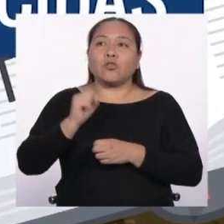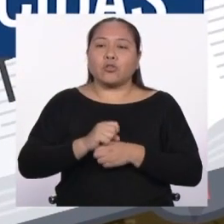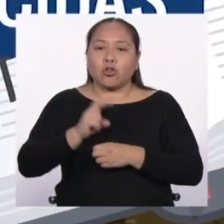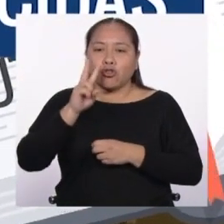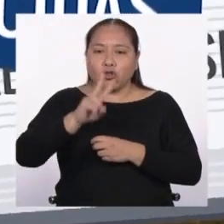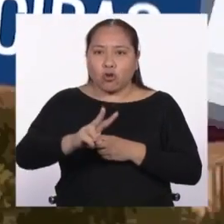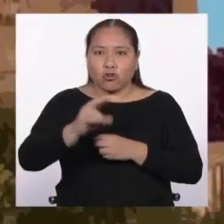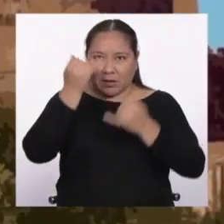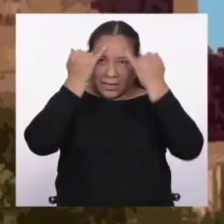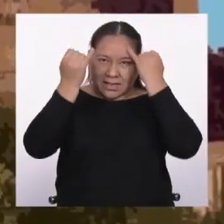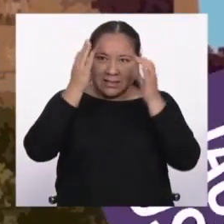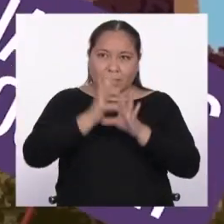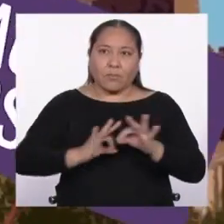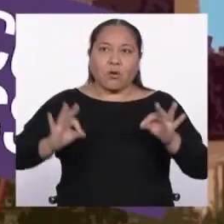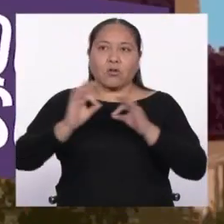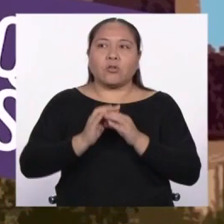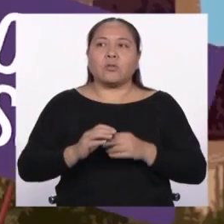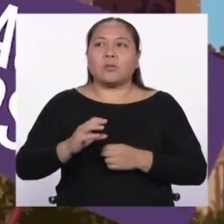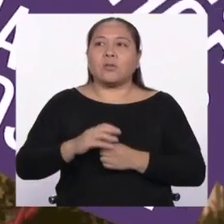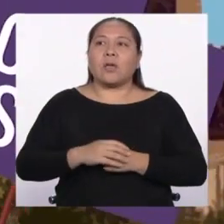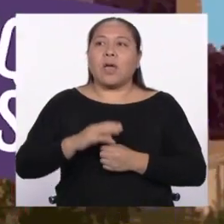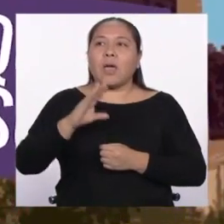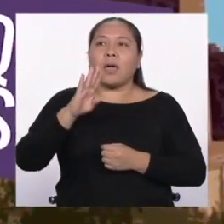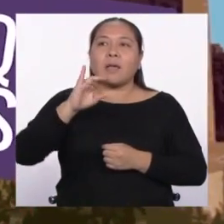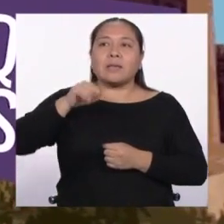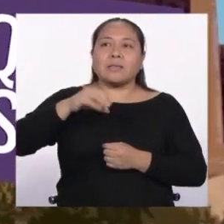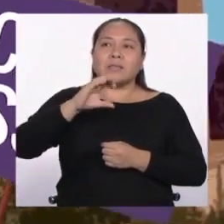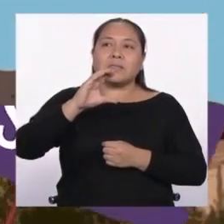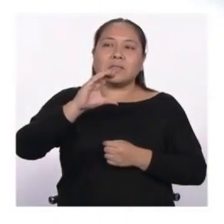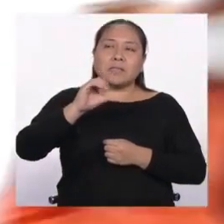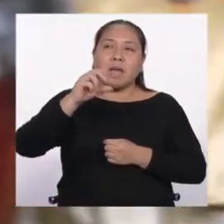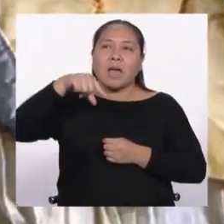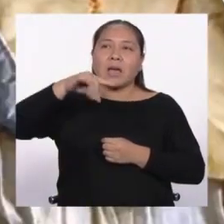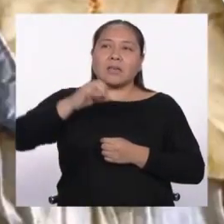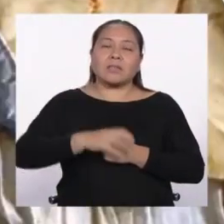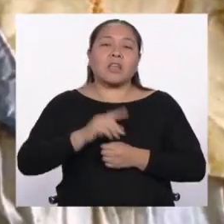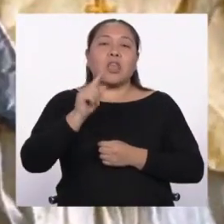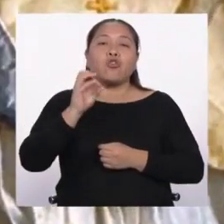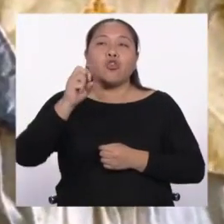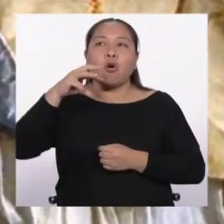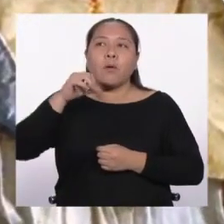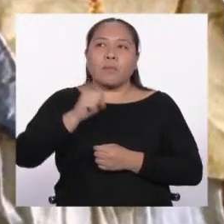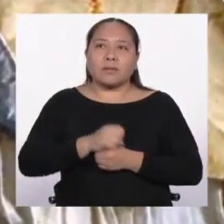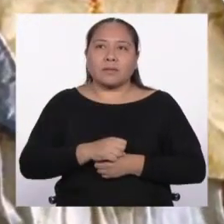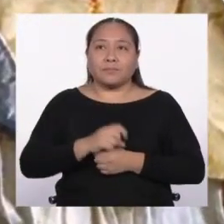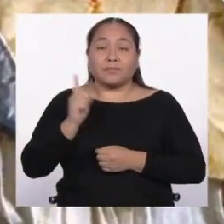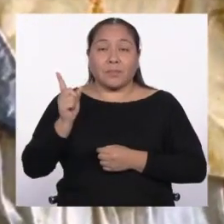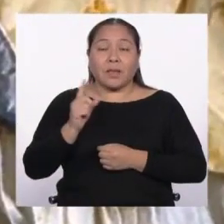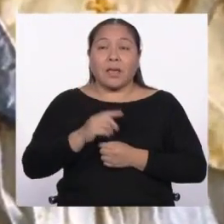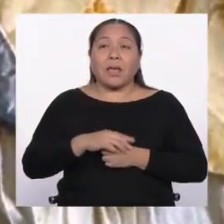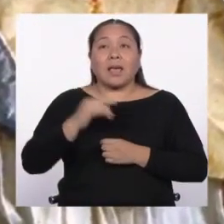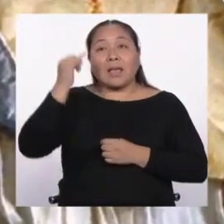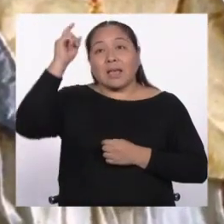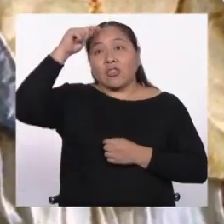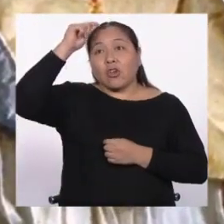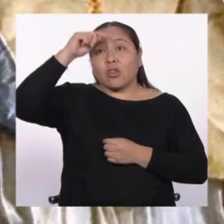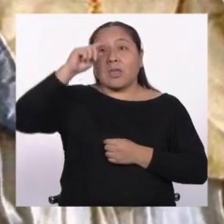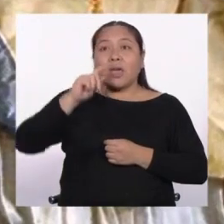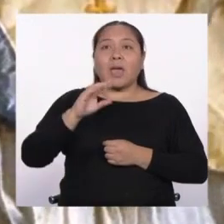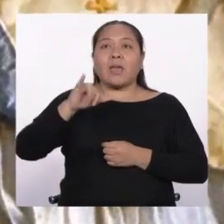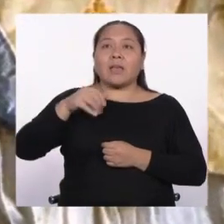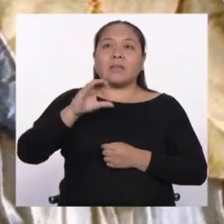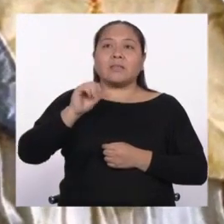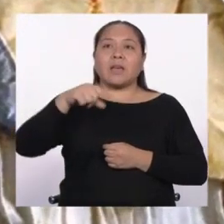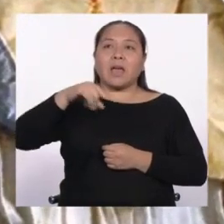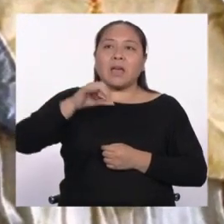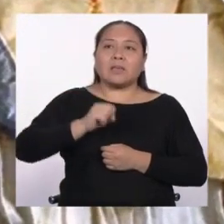las más conocidas, las de Jacques Bossuet y Thomas Hobbes. Comencemos hablando de la teoría de Jacques Bossuet, el obispo francés